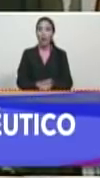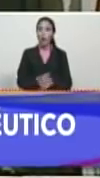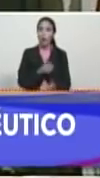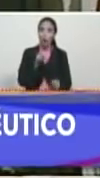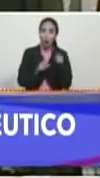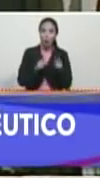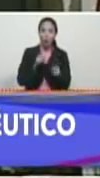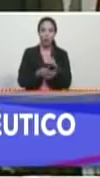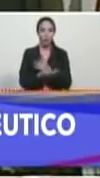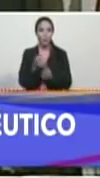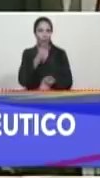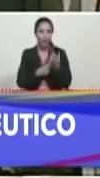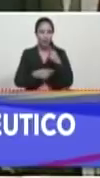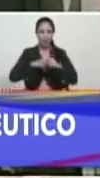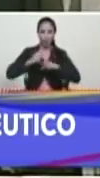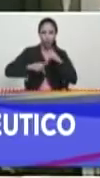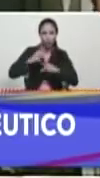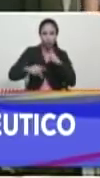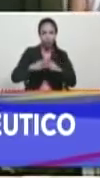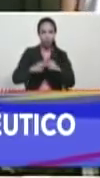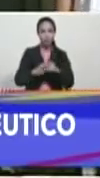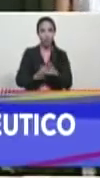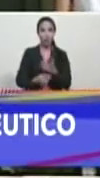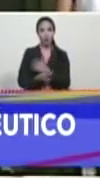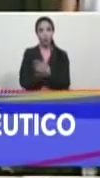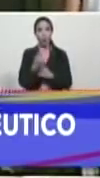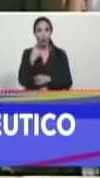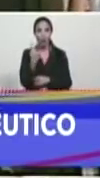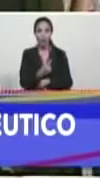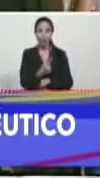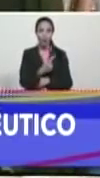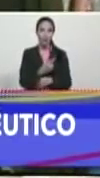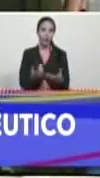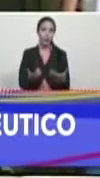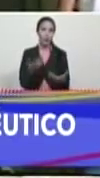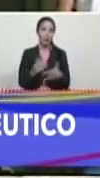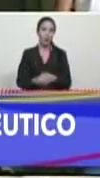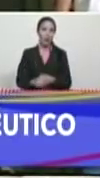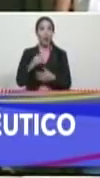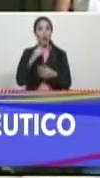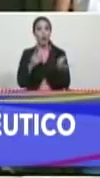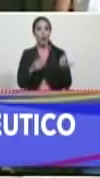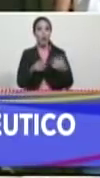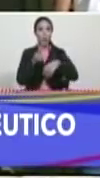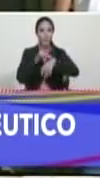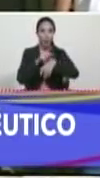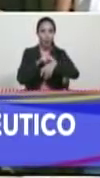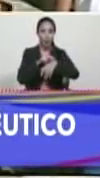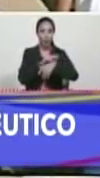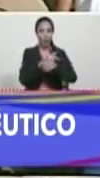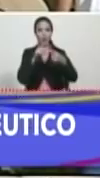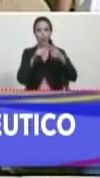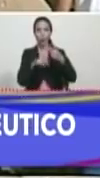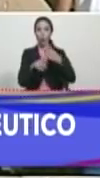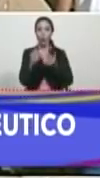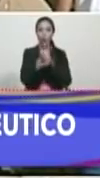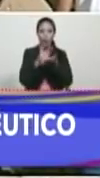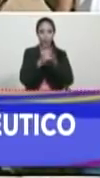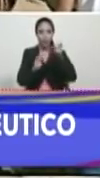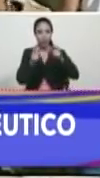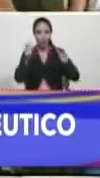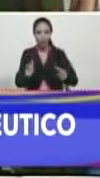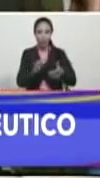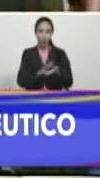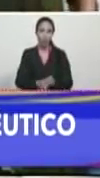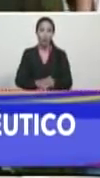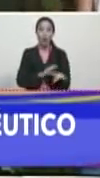bueno, debe haber en esa mesa de trabajo farmacéutica el acceso de cada una de las